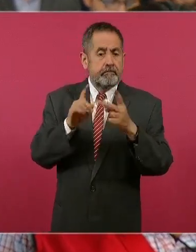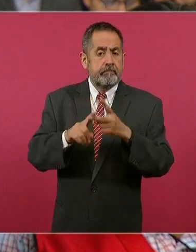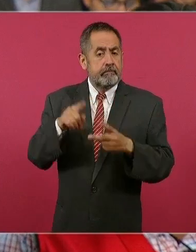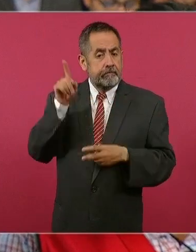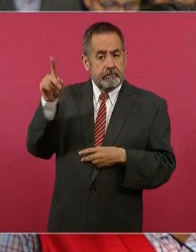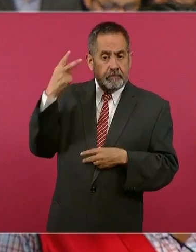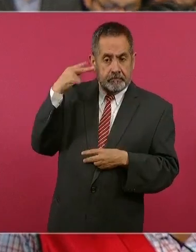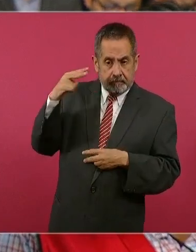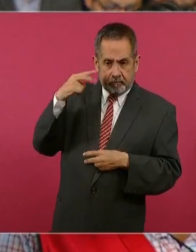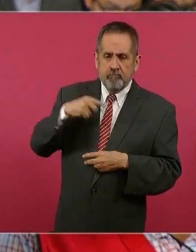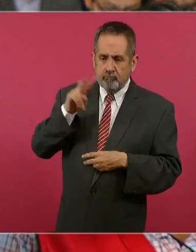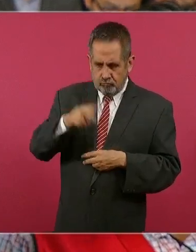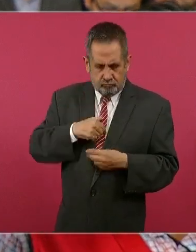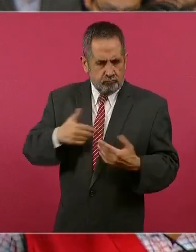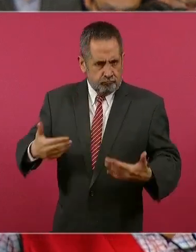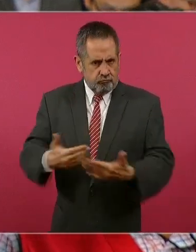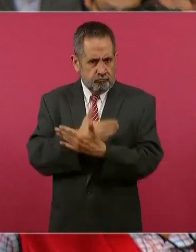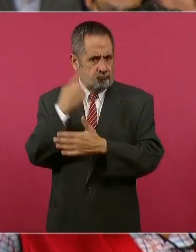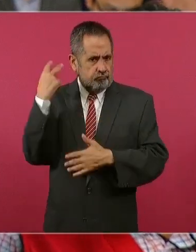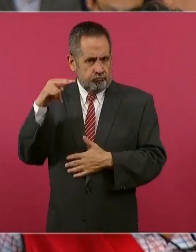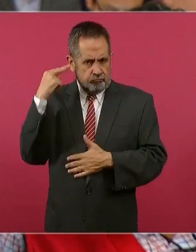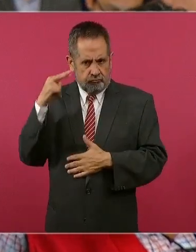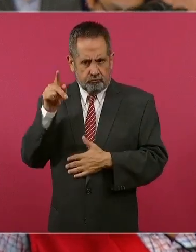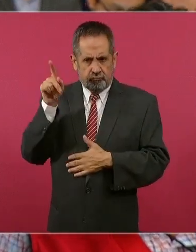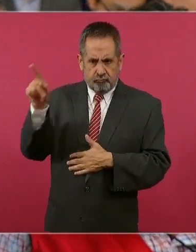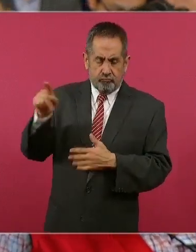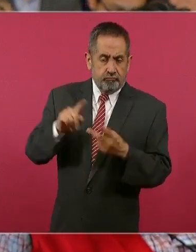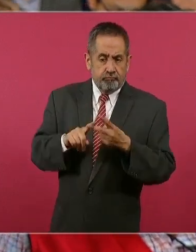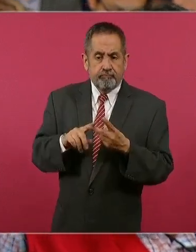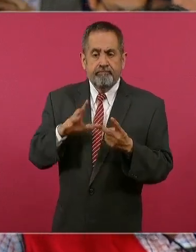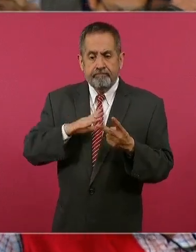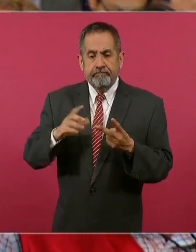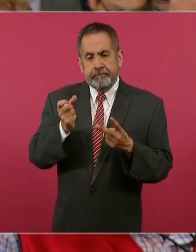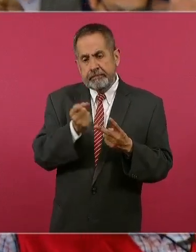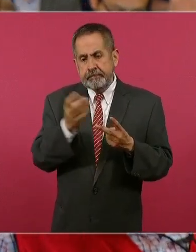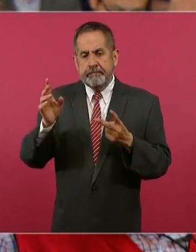Veracruz, yo soy de aquel estado, hay varios